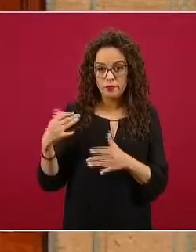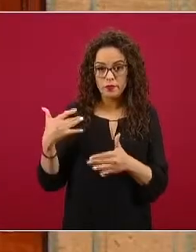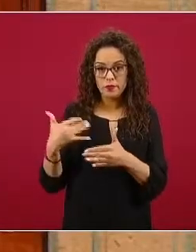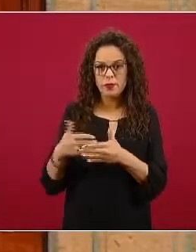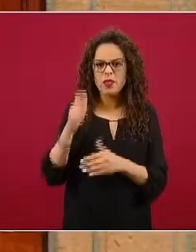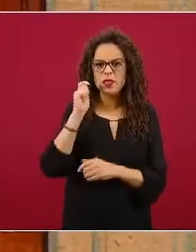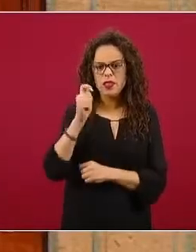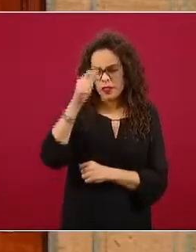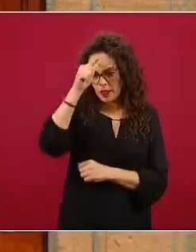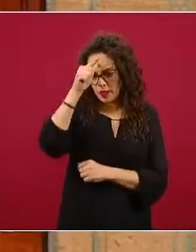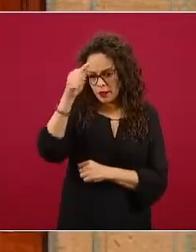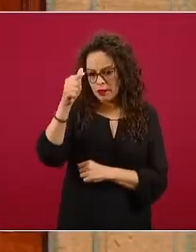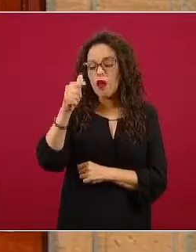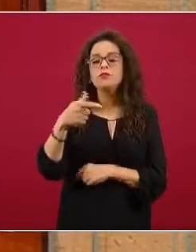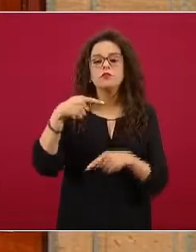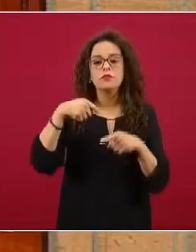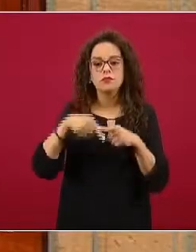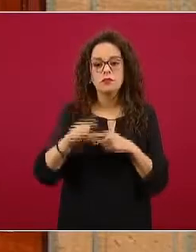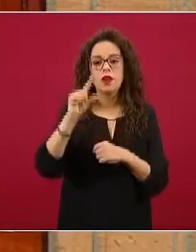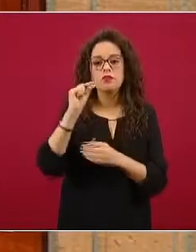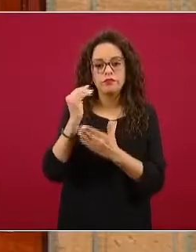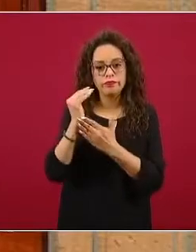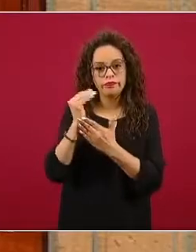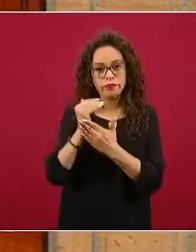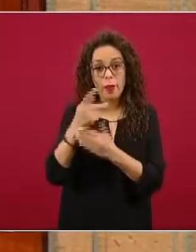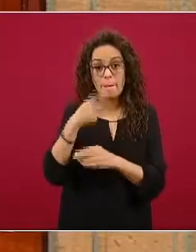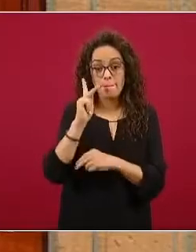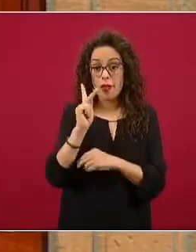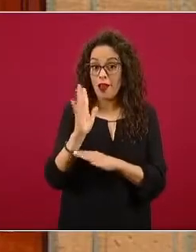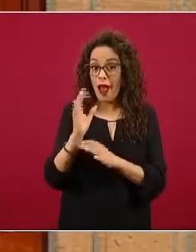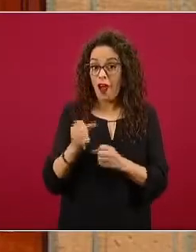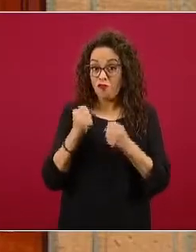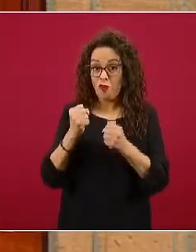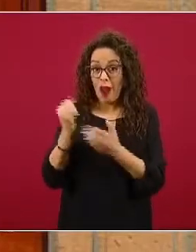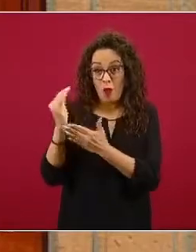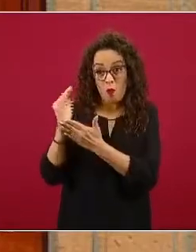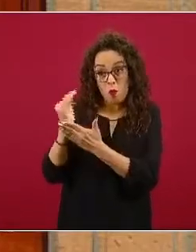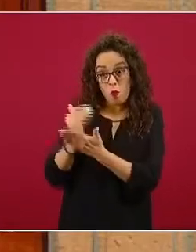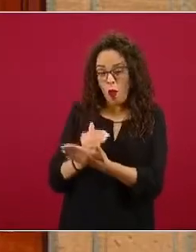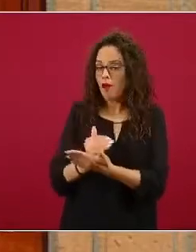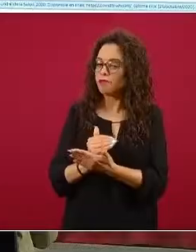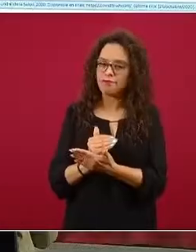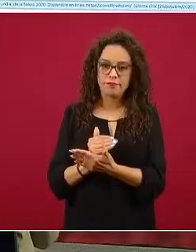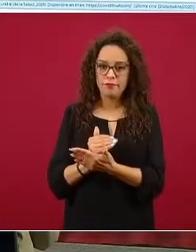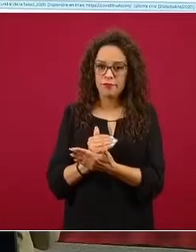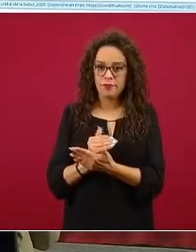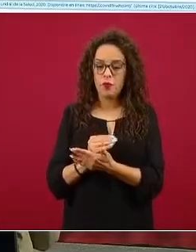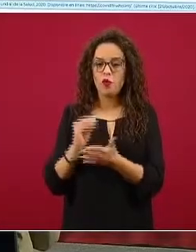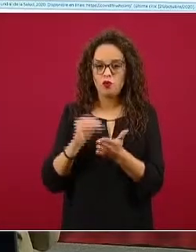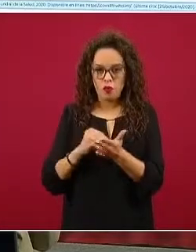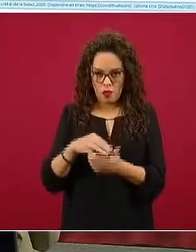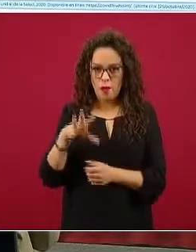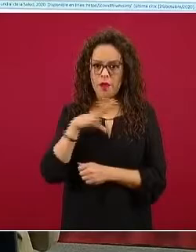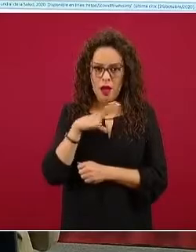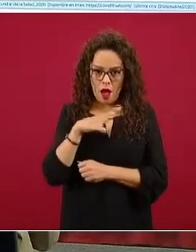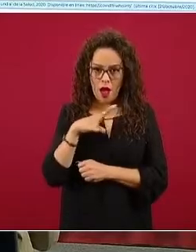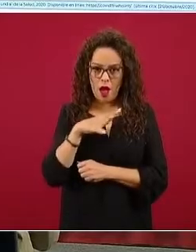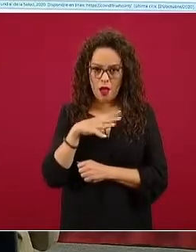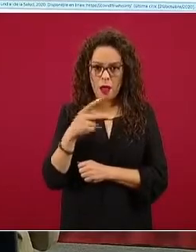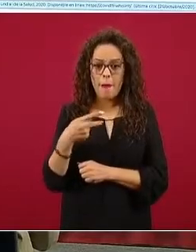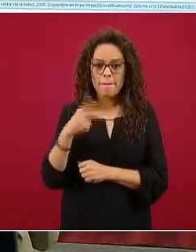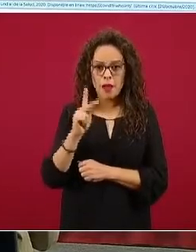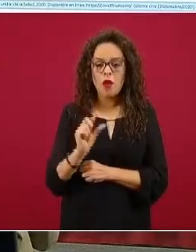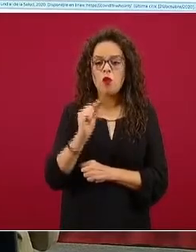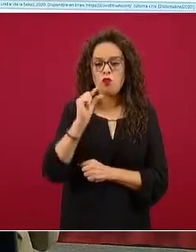una tendencia descendente, todavía no muy pronunciada, todavía una presentación alta de casos, pero al menos sí